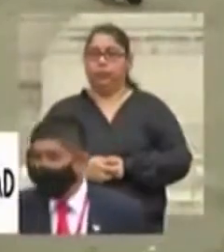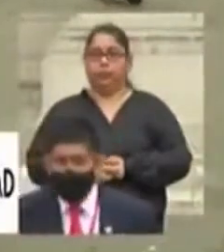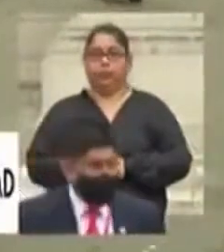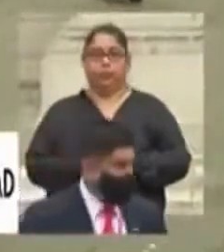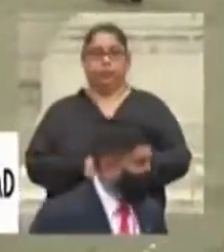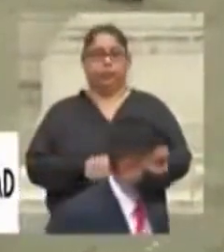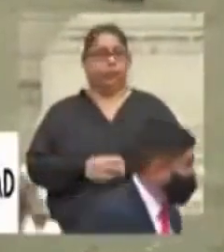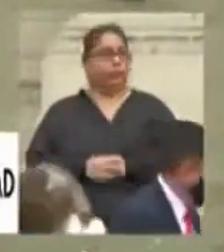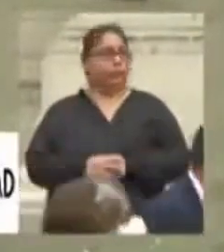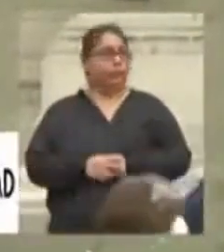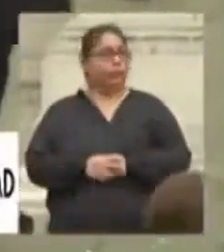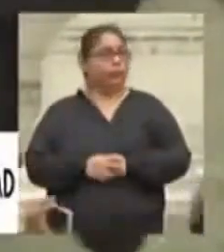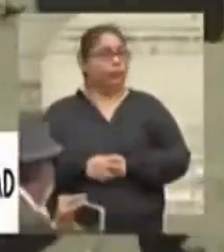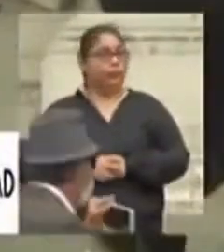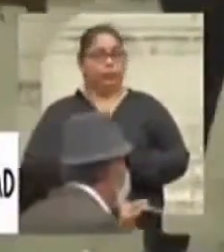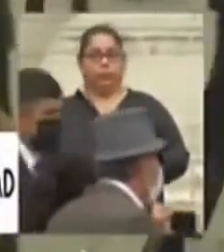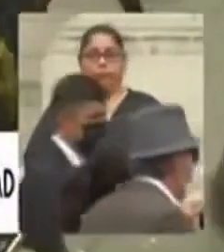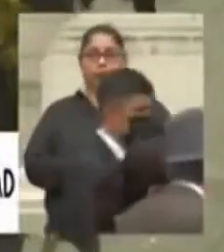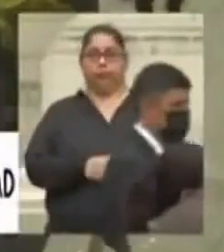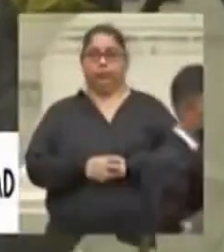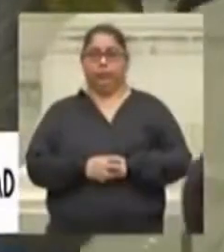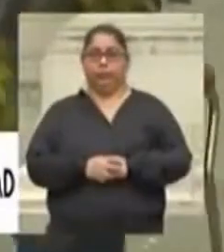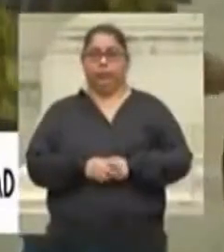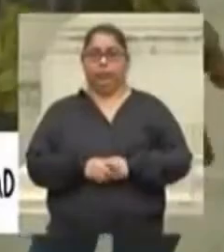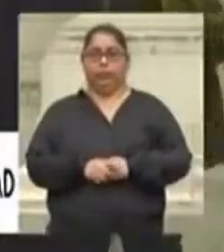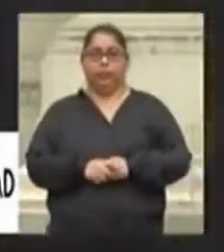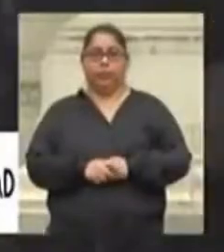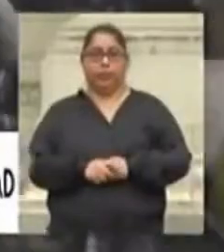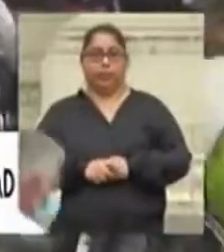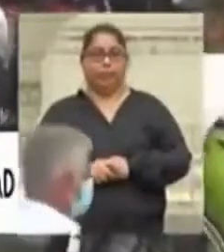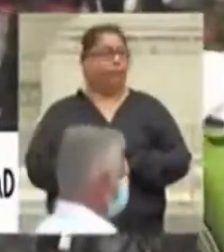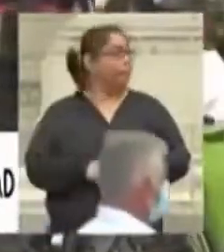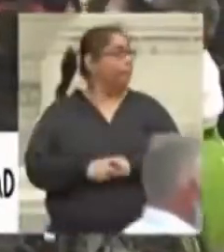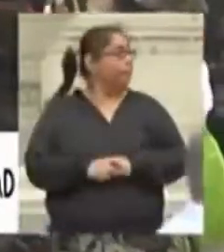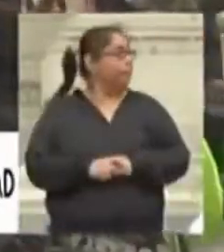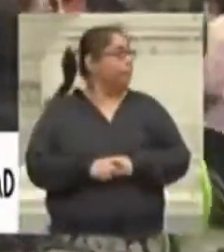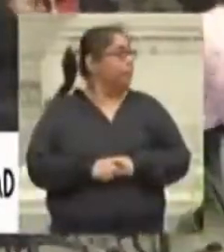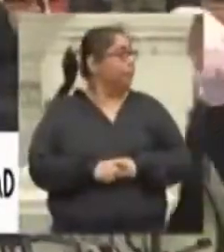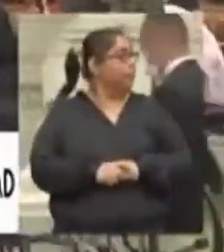terrones en el marco del primer encuentro presidencial con organizaciones sociales y personas con discapacidad